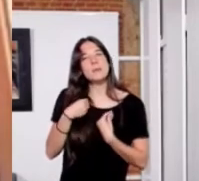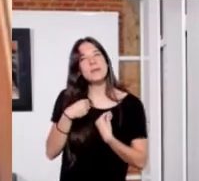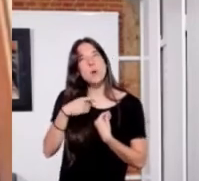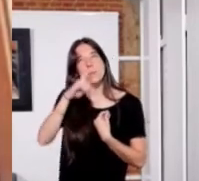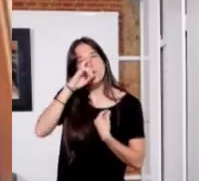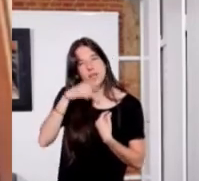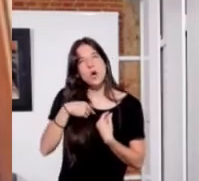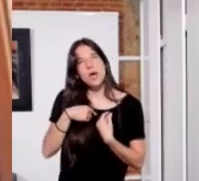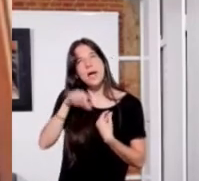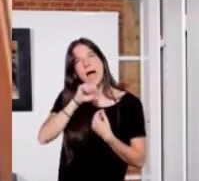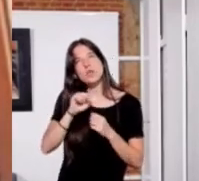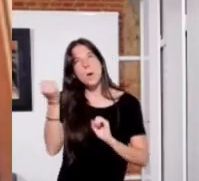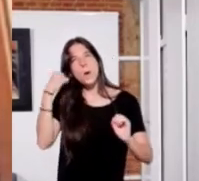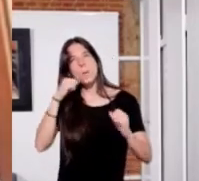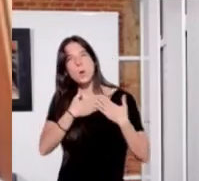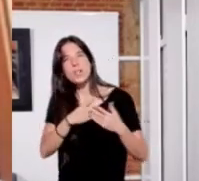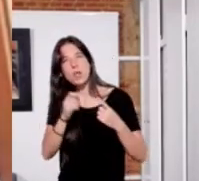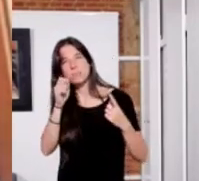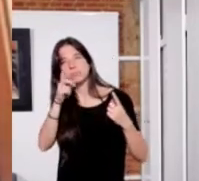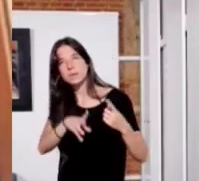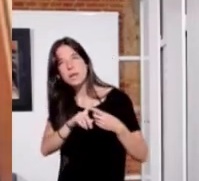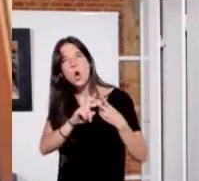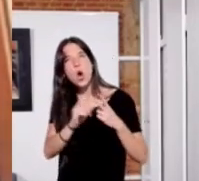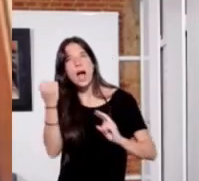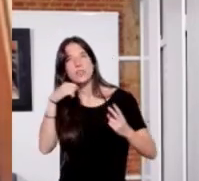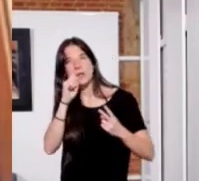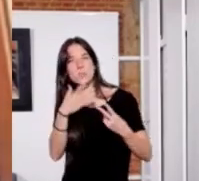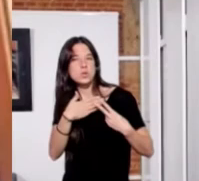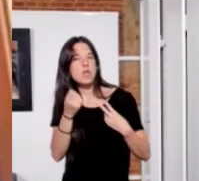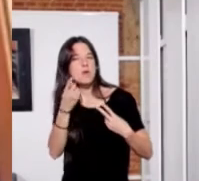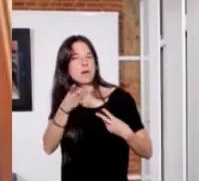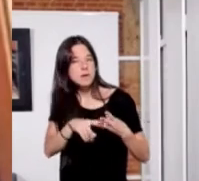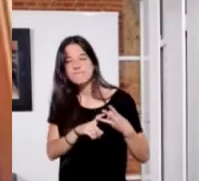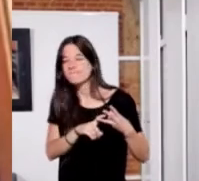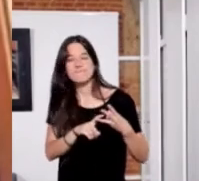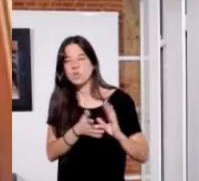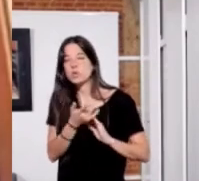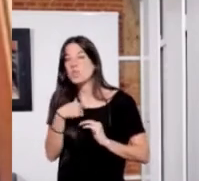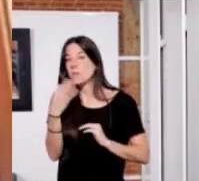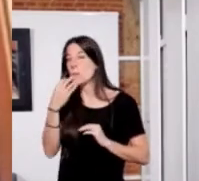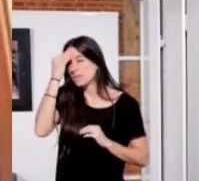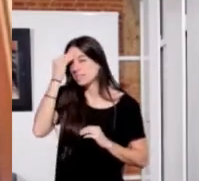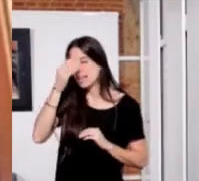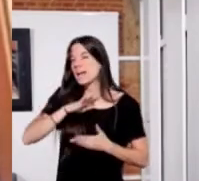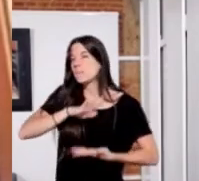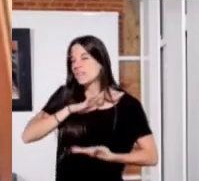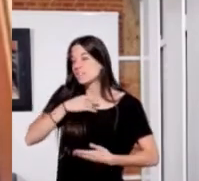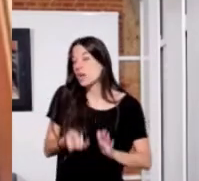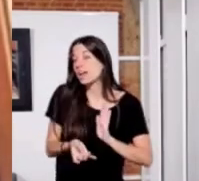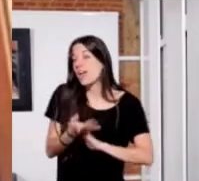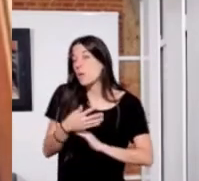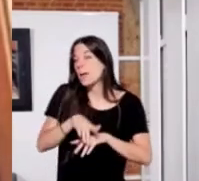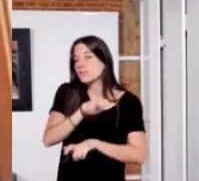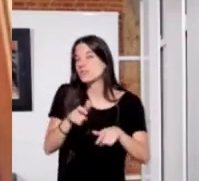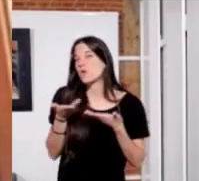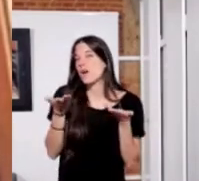tantas acciones de voluntariado, no. ¿Cuántas capacidades, capabilities, capacidad de ser y hacer han generado las personas que